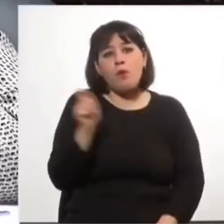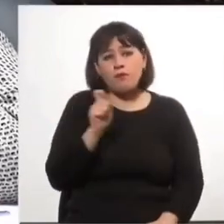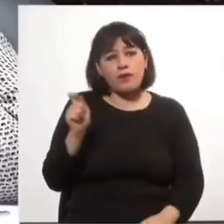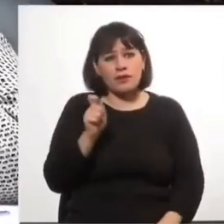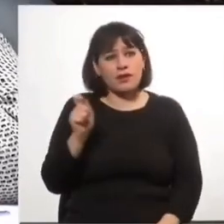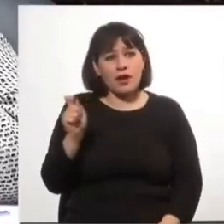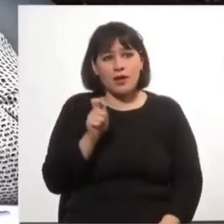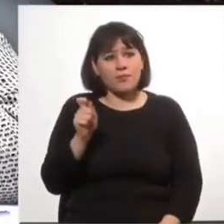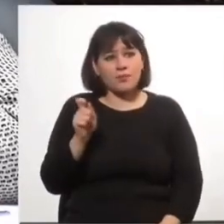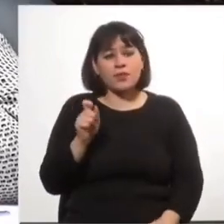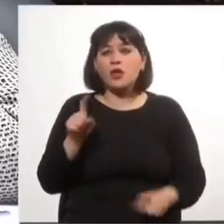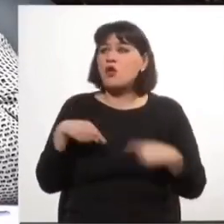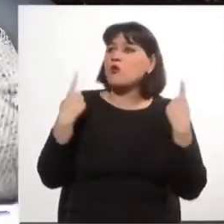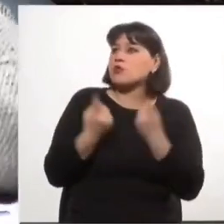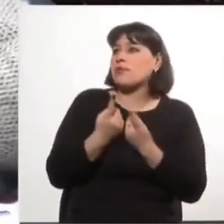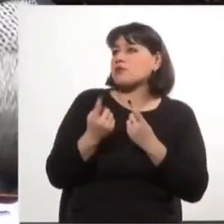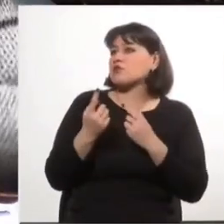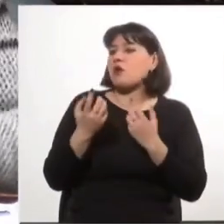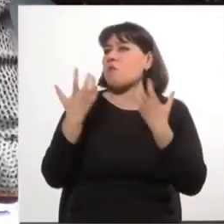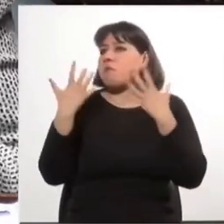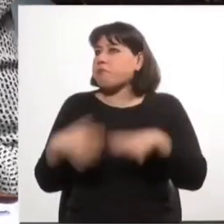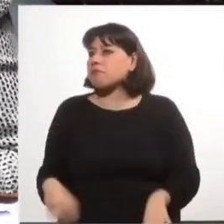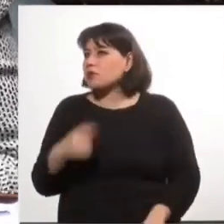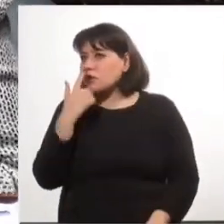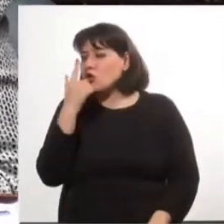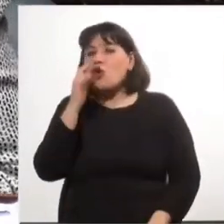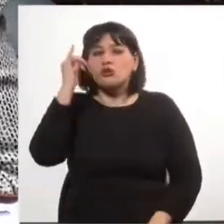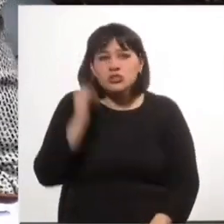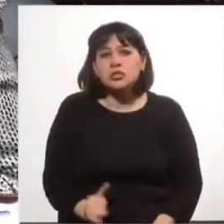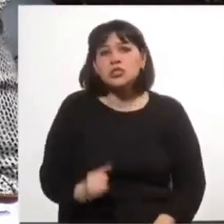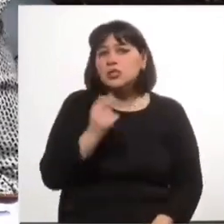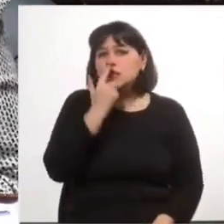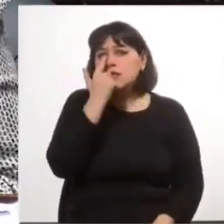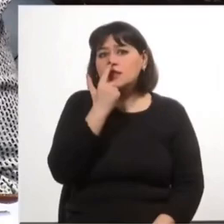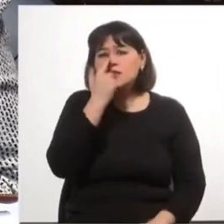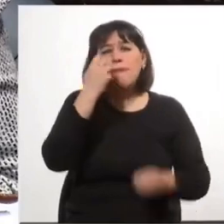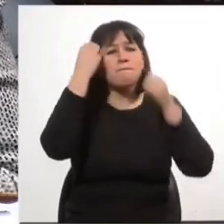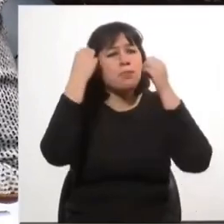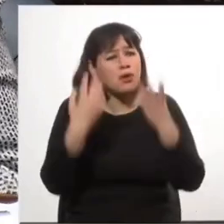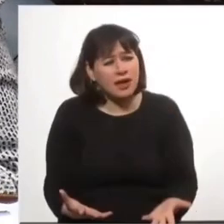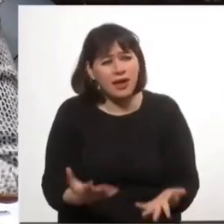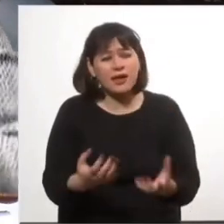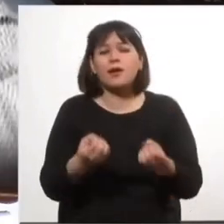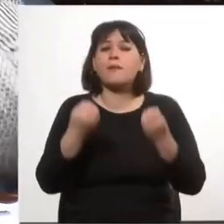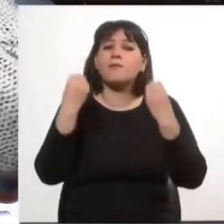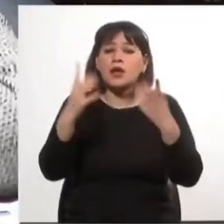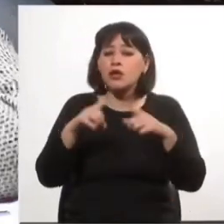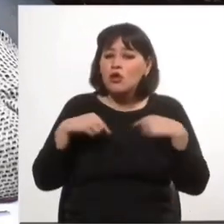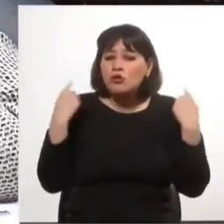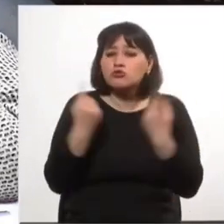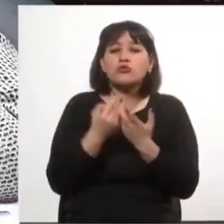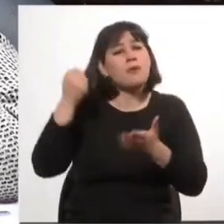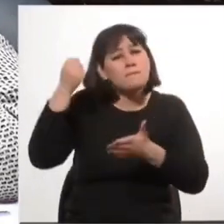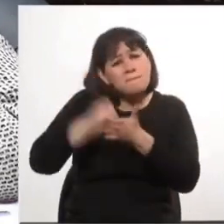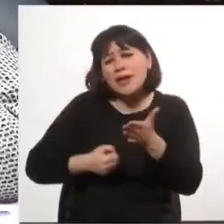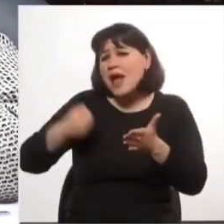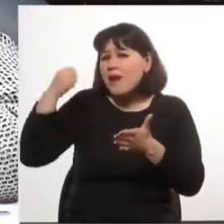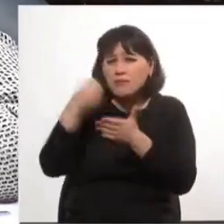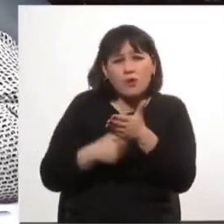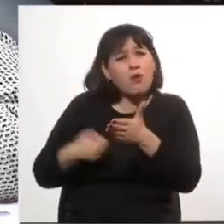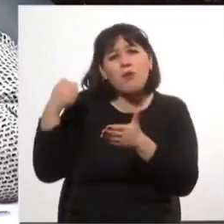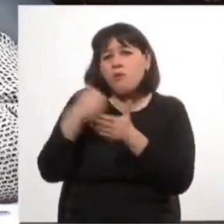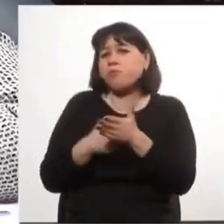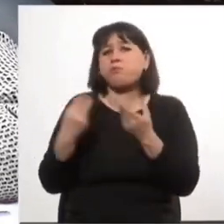en absoluto indiferente. ¿Por qué no nos es indiferente, señora presidenta? Pues nosotros tuvimos que pelear mucho por